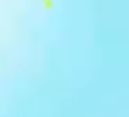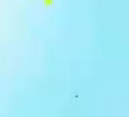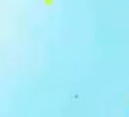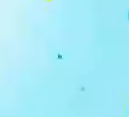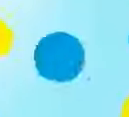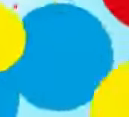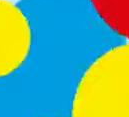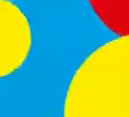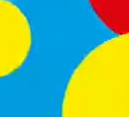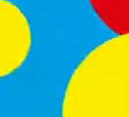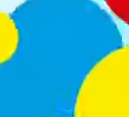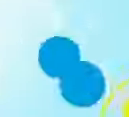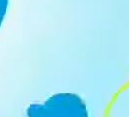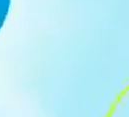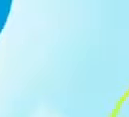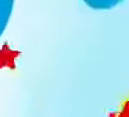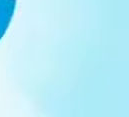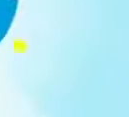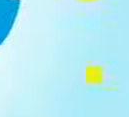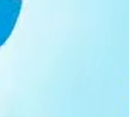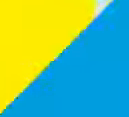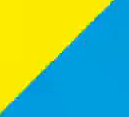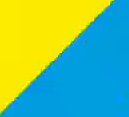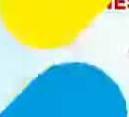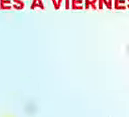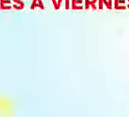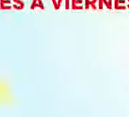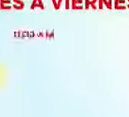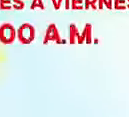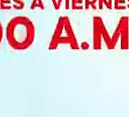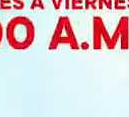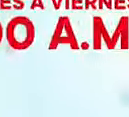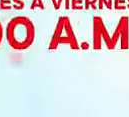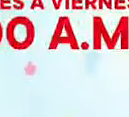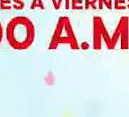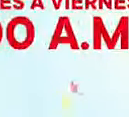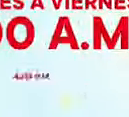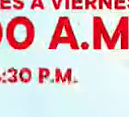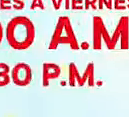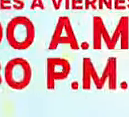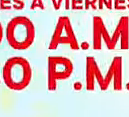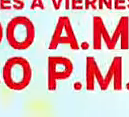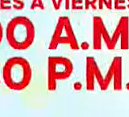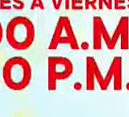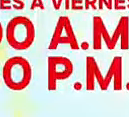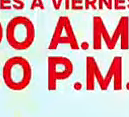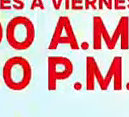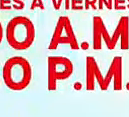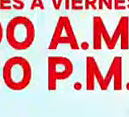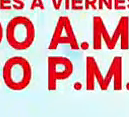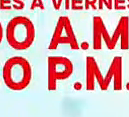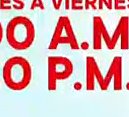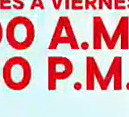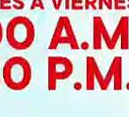y mucha magia. El asombroso mundo de George, de lunes a viernes a las 11 de la mañana y a las